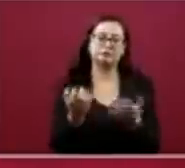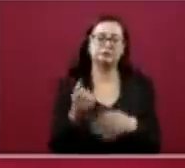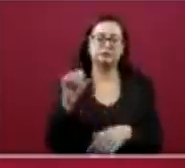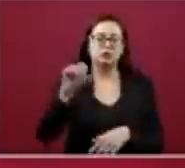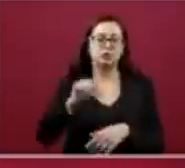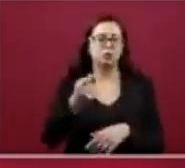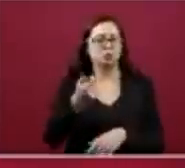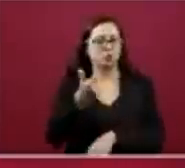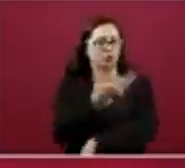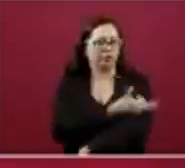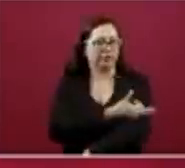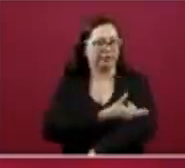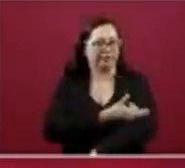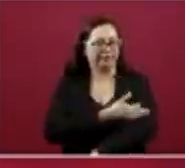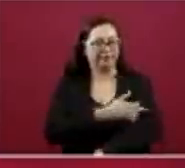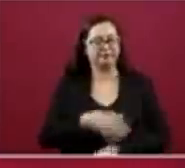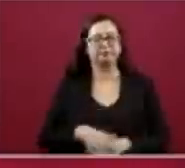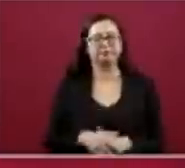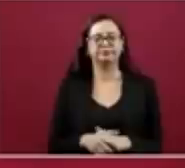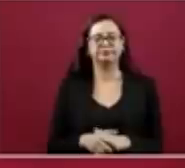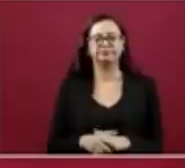eso vamos a